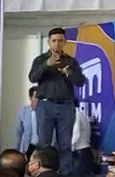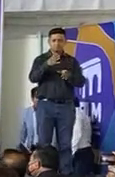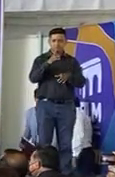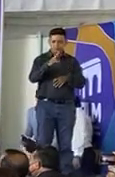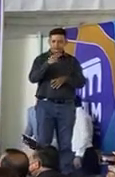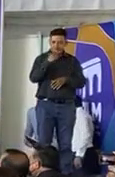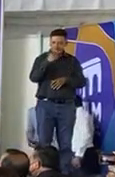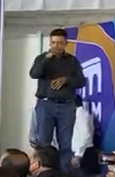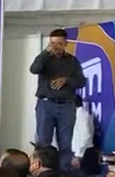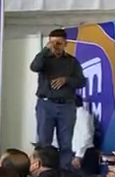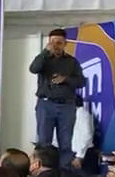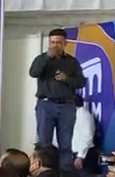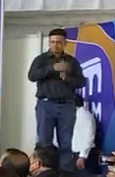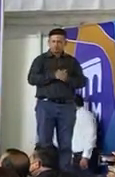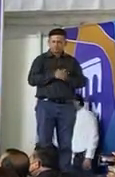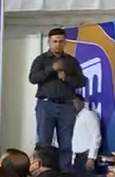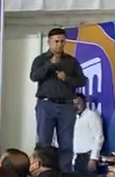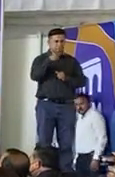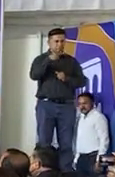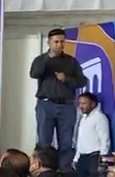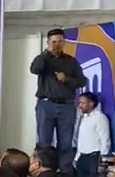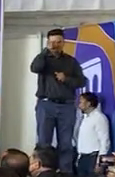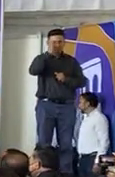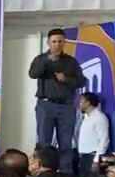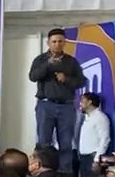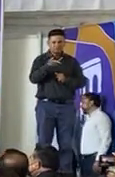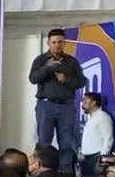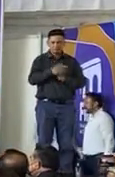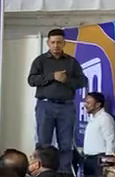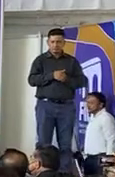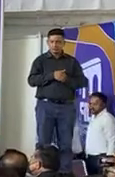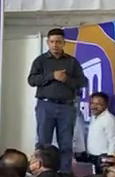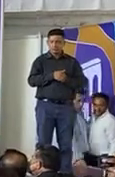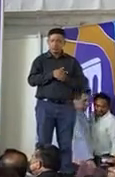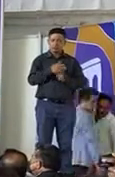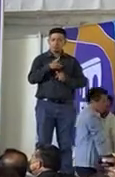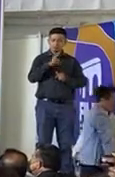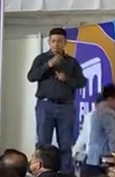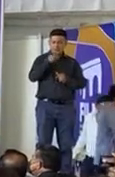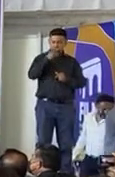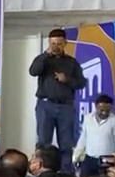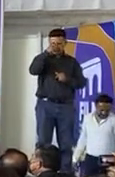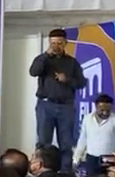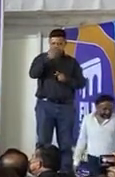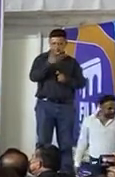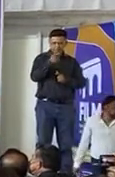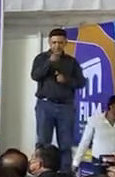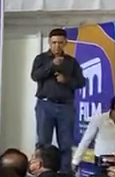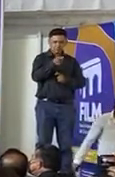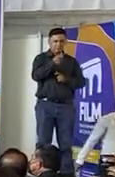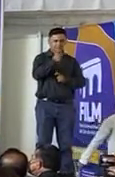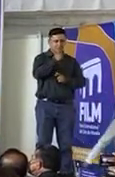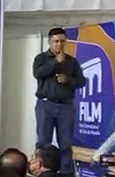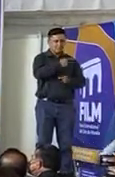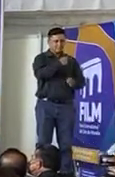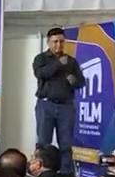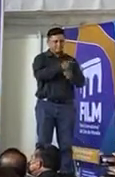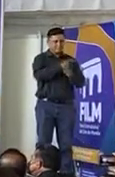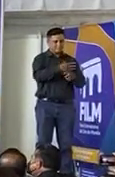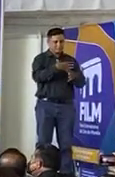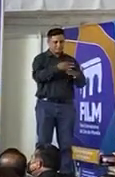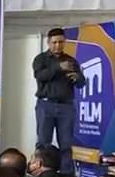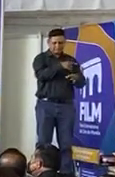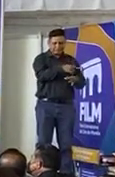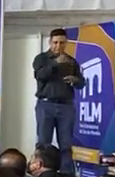ignorancia. La ignorancia puede ser el detonante de todos los vicios y de todos los